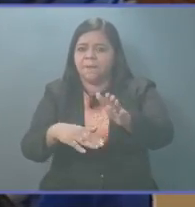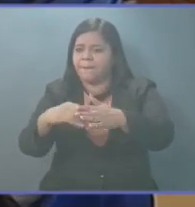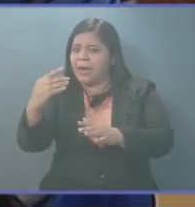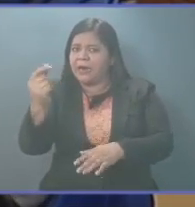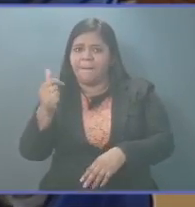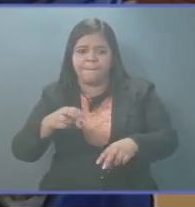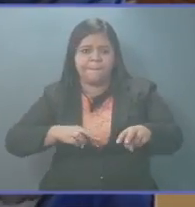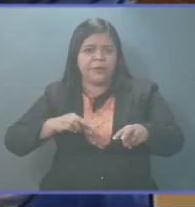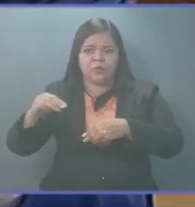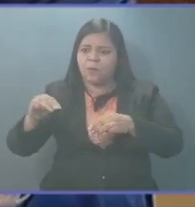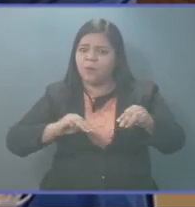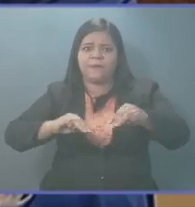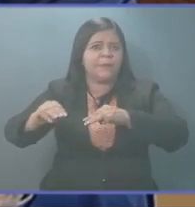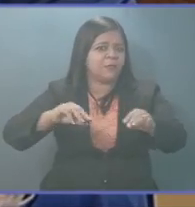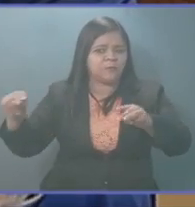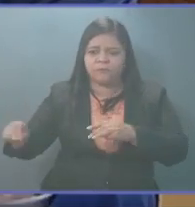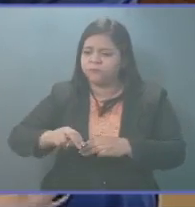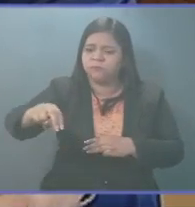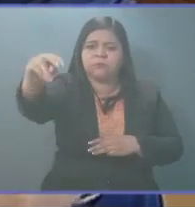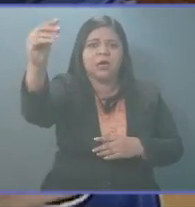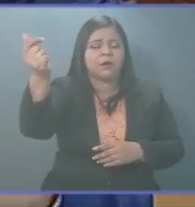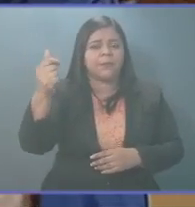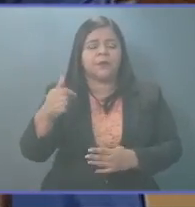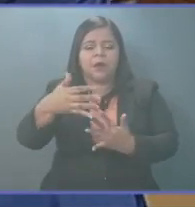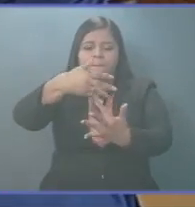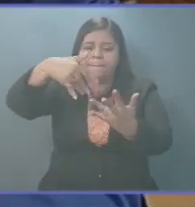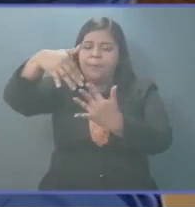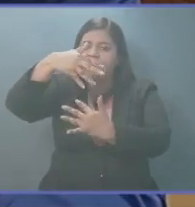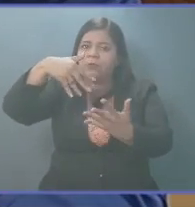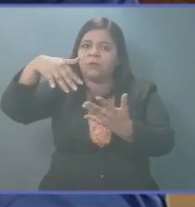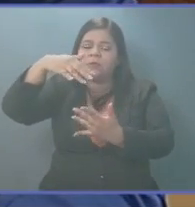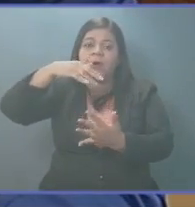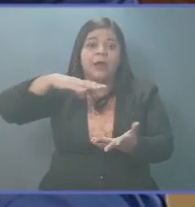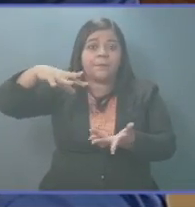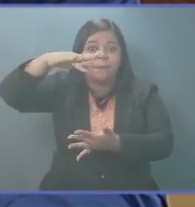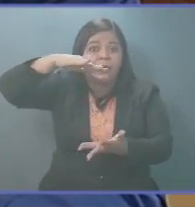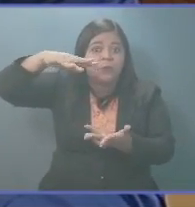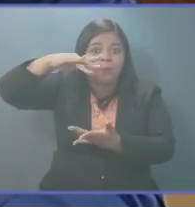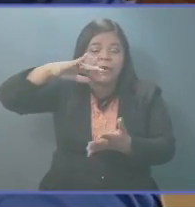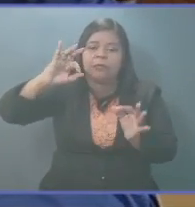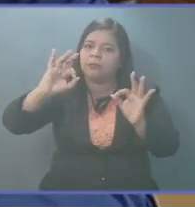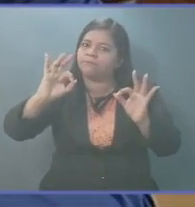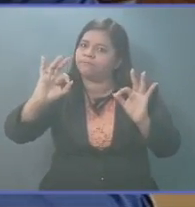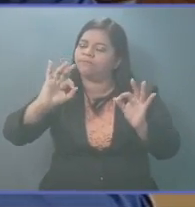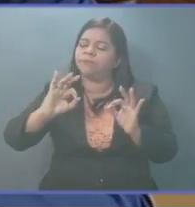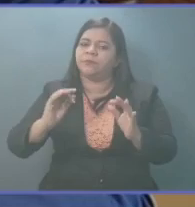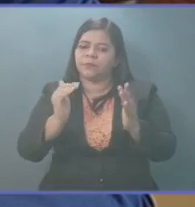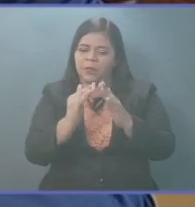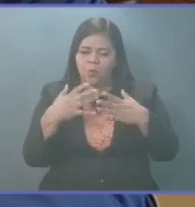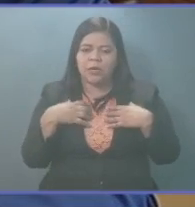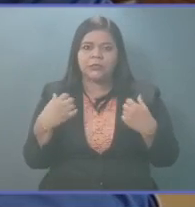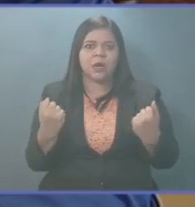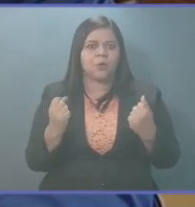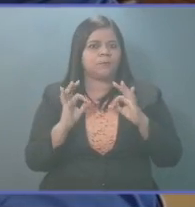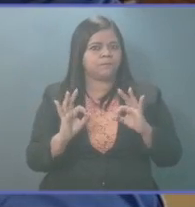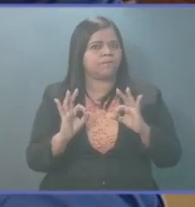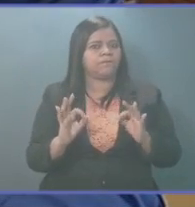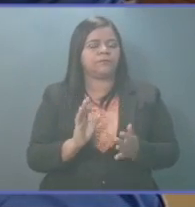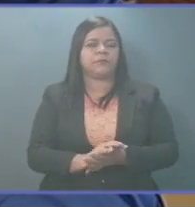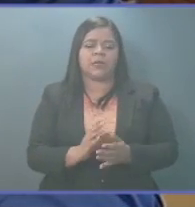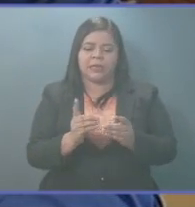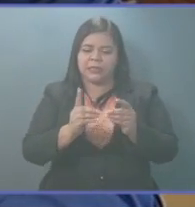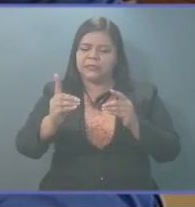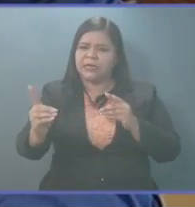ayuda y contribuye con el medio ambiente y también con la salud de las personas. En un país de distancias cortas, como lo